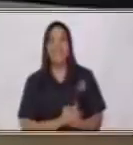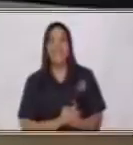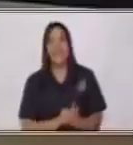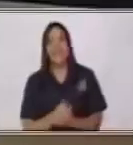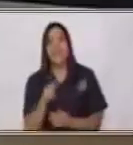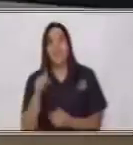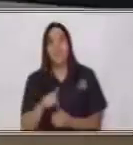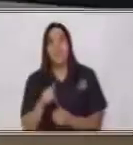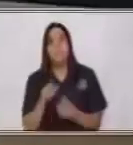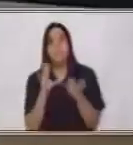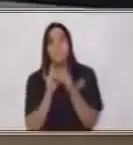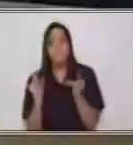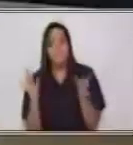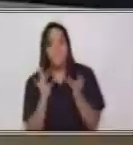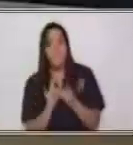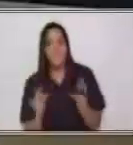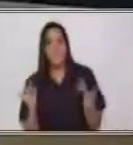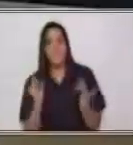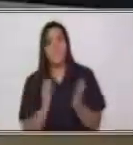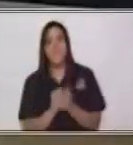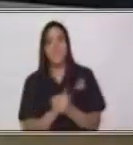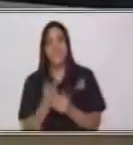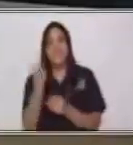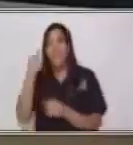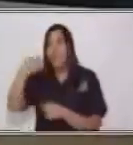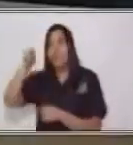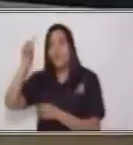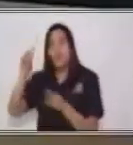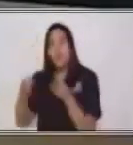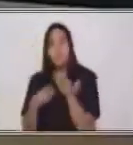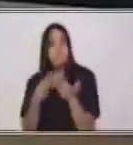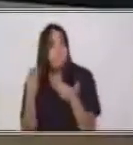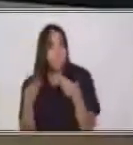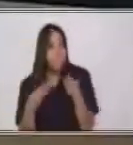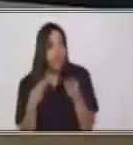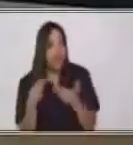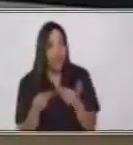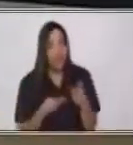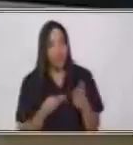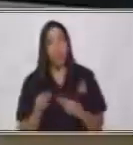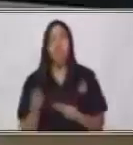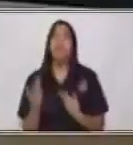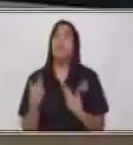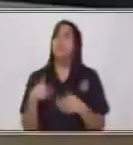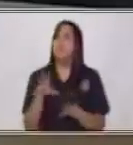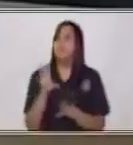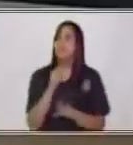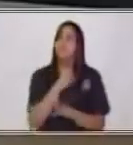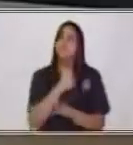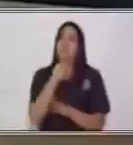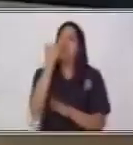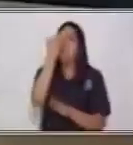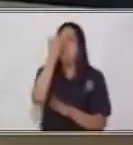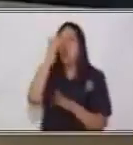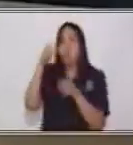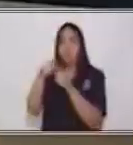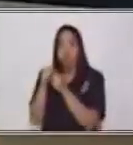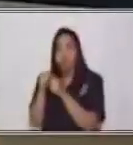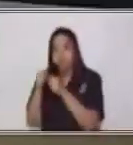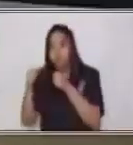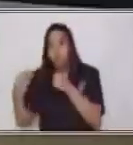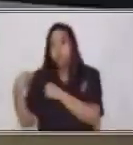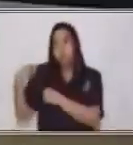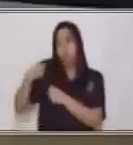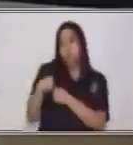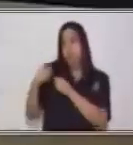Para esto quiero contarte que fui de visita al mercado. Quisiera saber qué hay en esta bolsa. ¿Eres